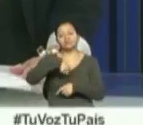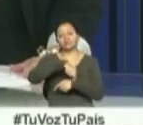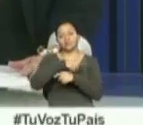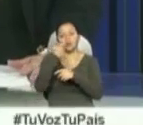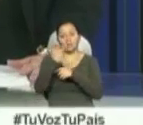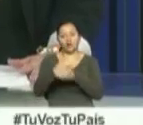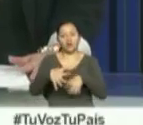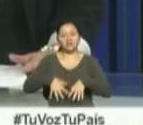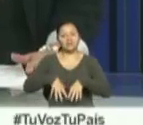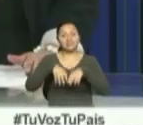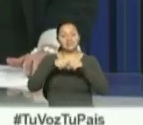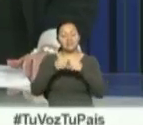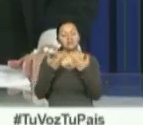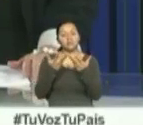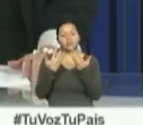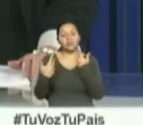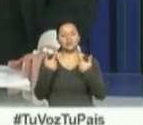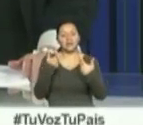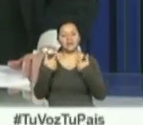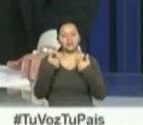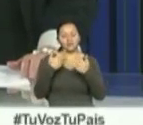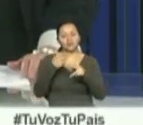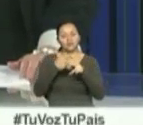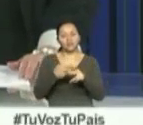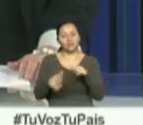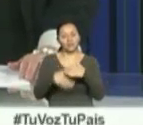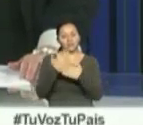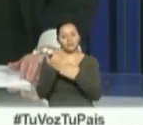cuya sede será el nuevo Teatro Benjamín Carrión.